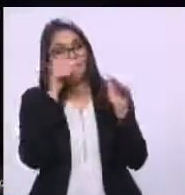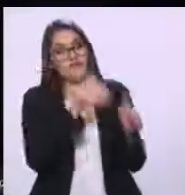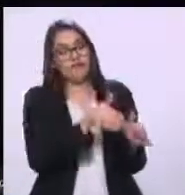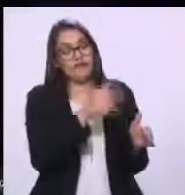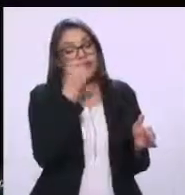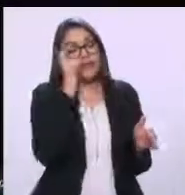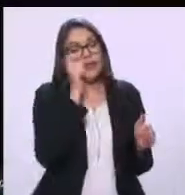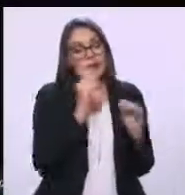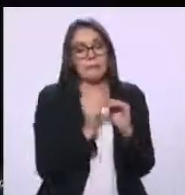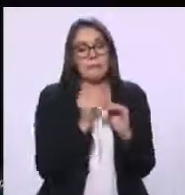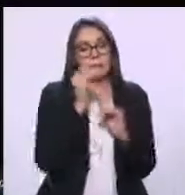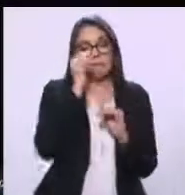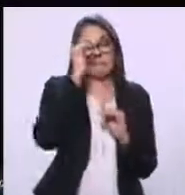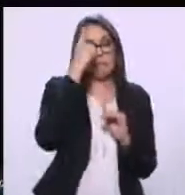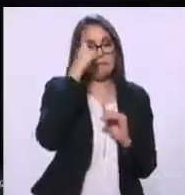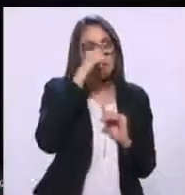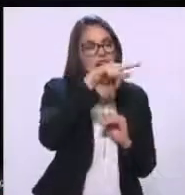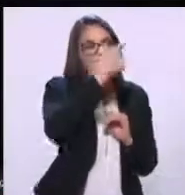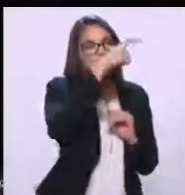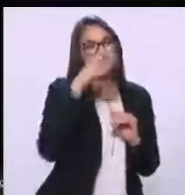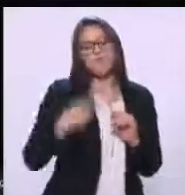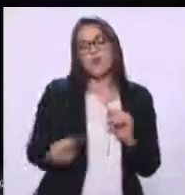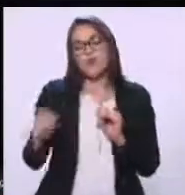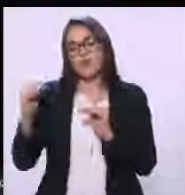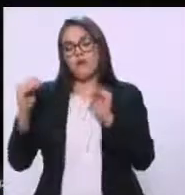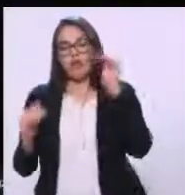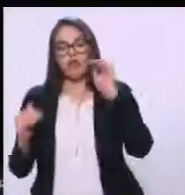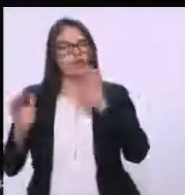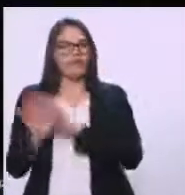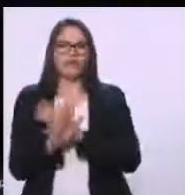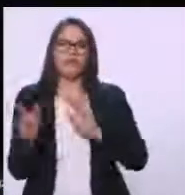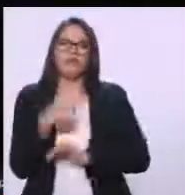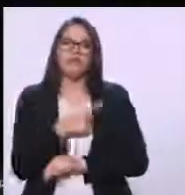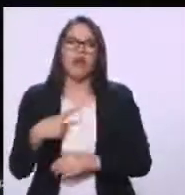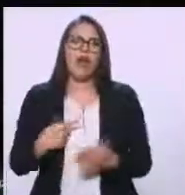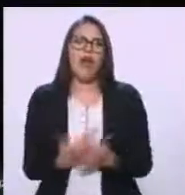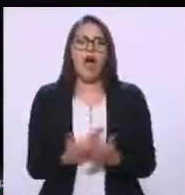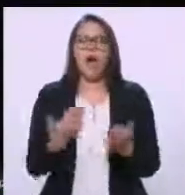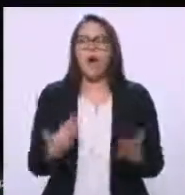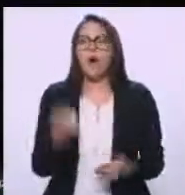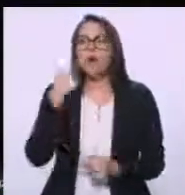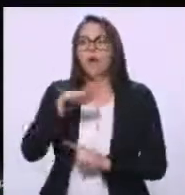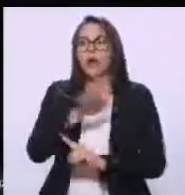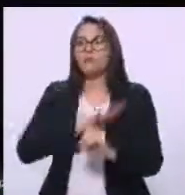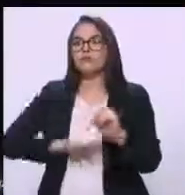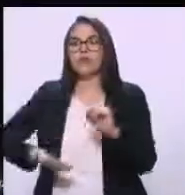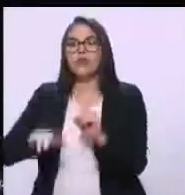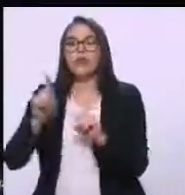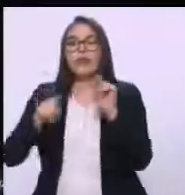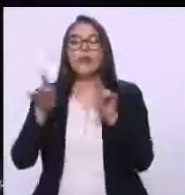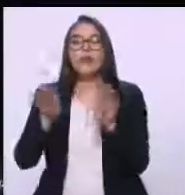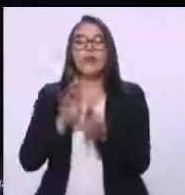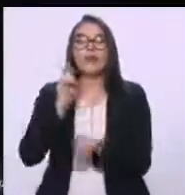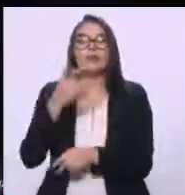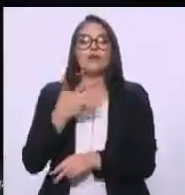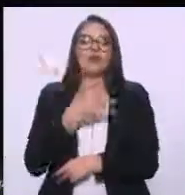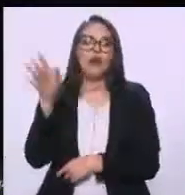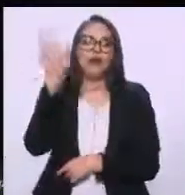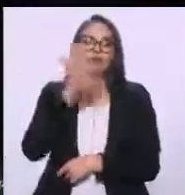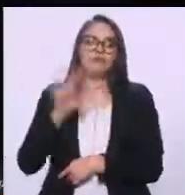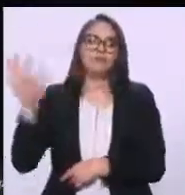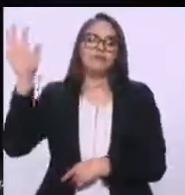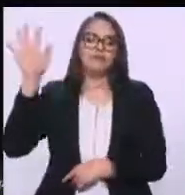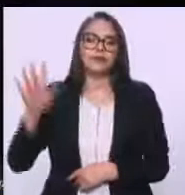la diferencia entre ricos y pobres, porque tienen que resguardarse en una forma en su sector social, por así decirlo. Alberto, en